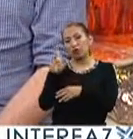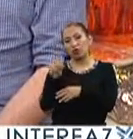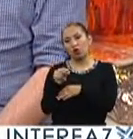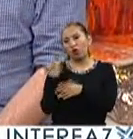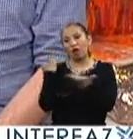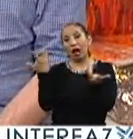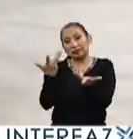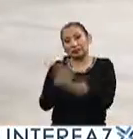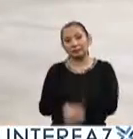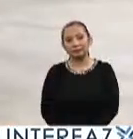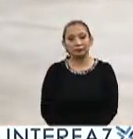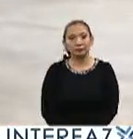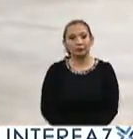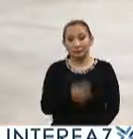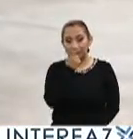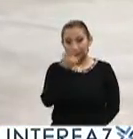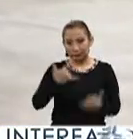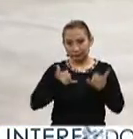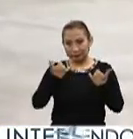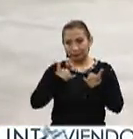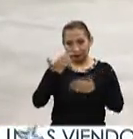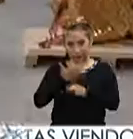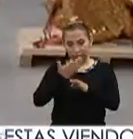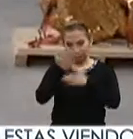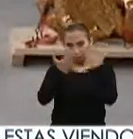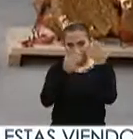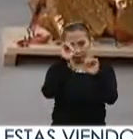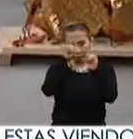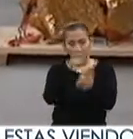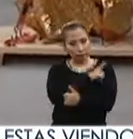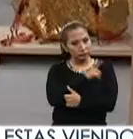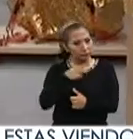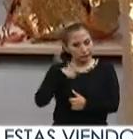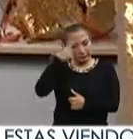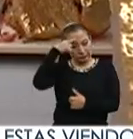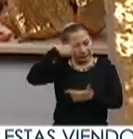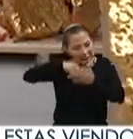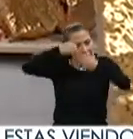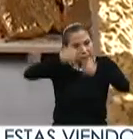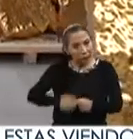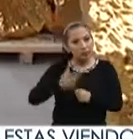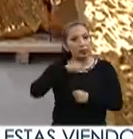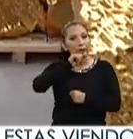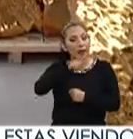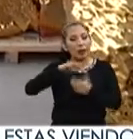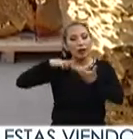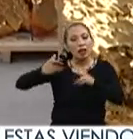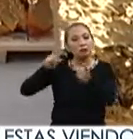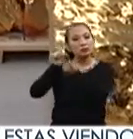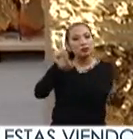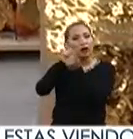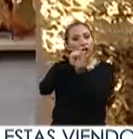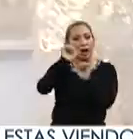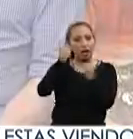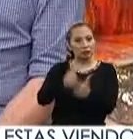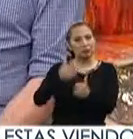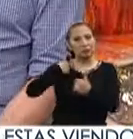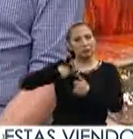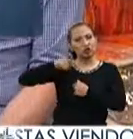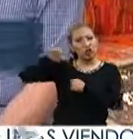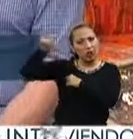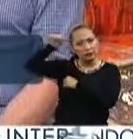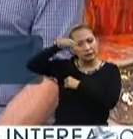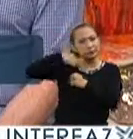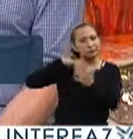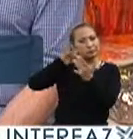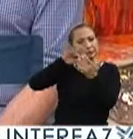de ejecución. Dijo que los jóvenes que están estudiando artes deben estar convencidos, además de tener una relación cercana con artistas. En